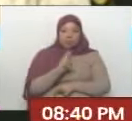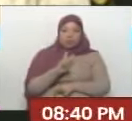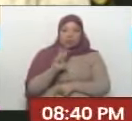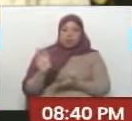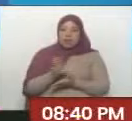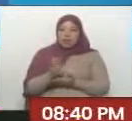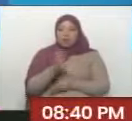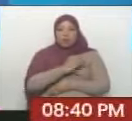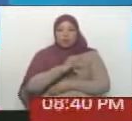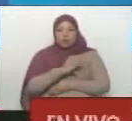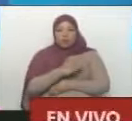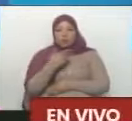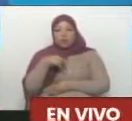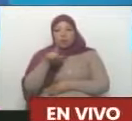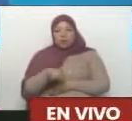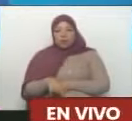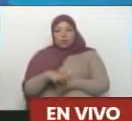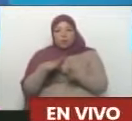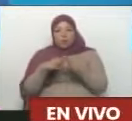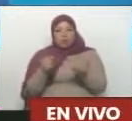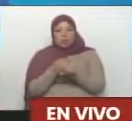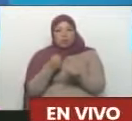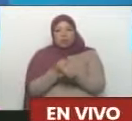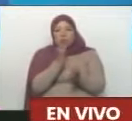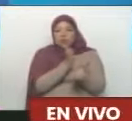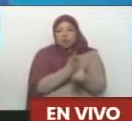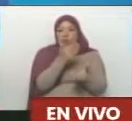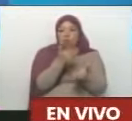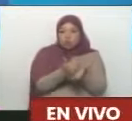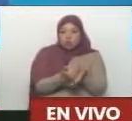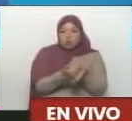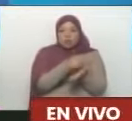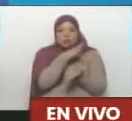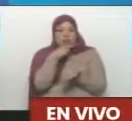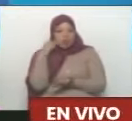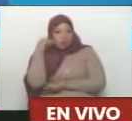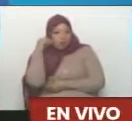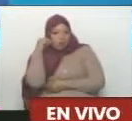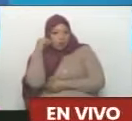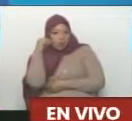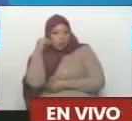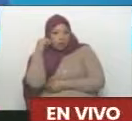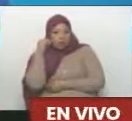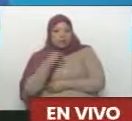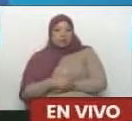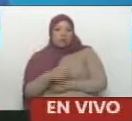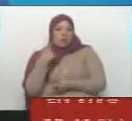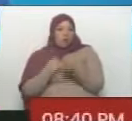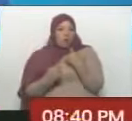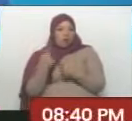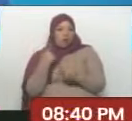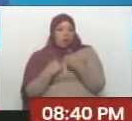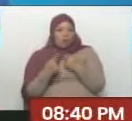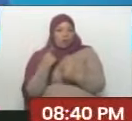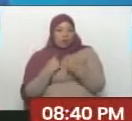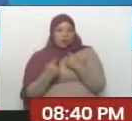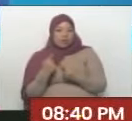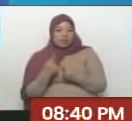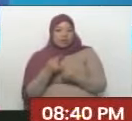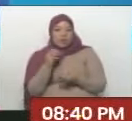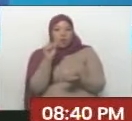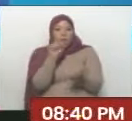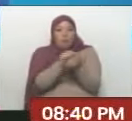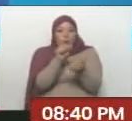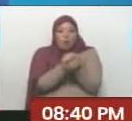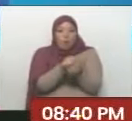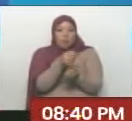cantos. Y con nuestros cantos y con nuestros sabores. Y su torta y su canto, nuestros sabores. Y su cumpleaños. Así y es. Colorido. Con conserva de